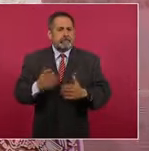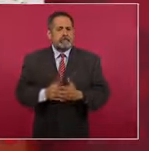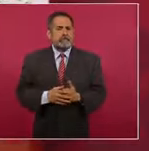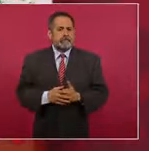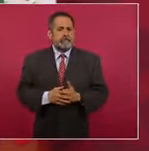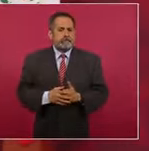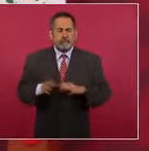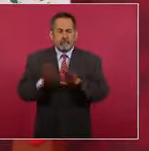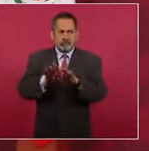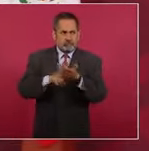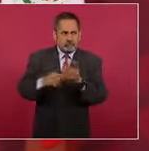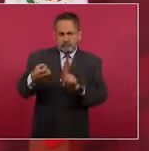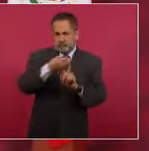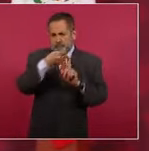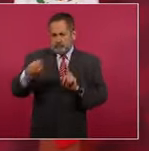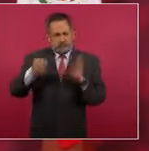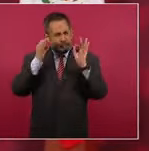de manera óptima